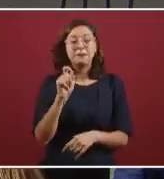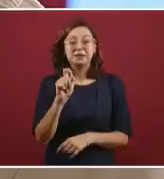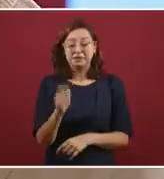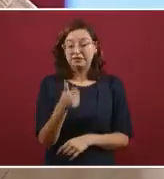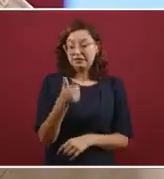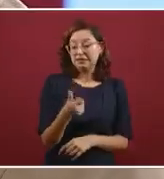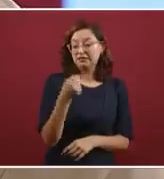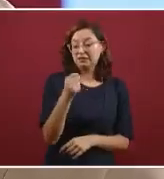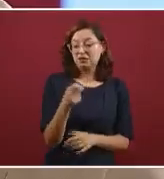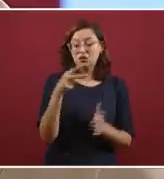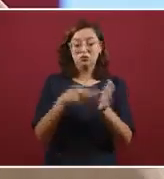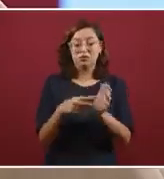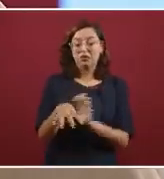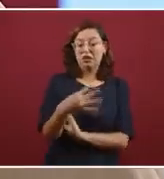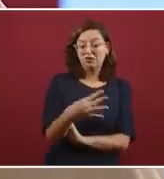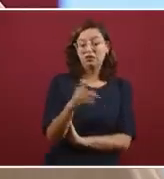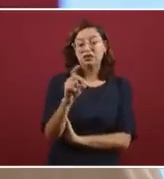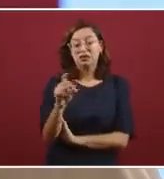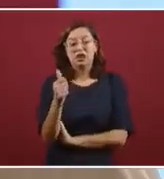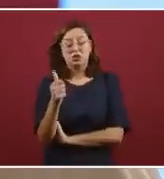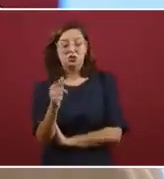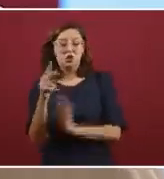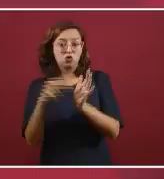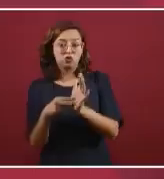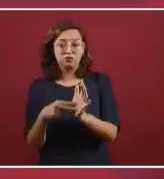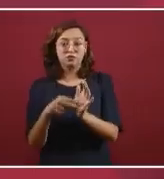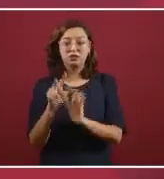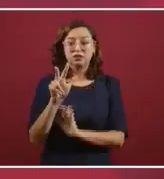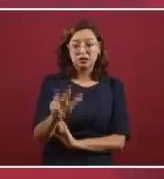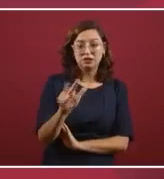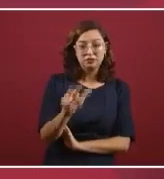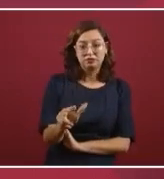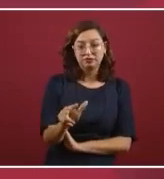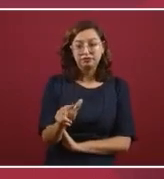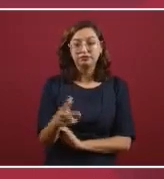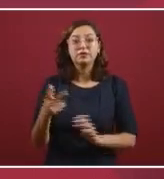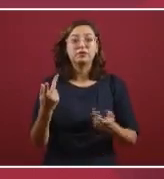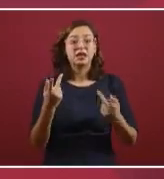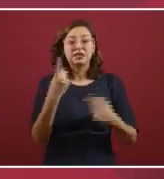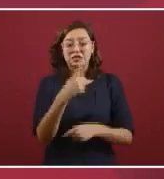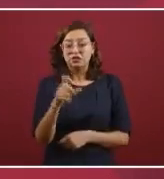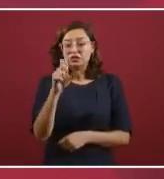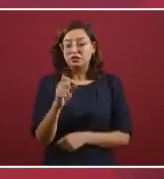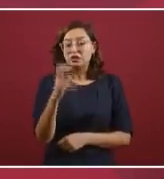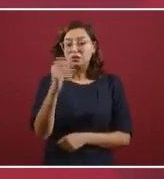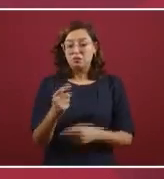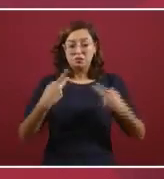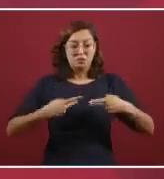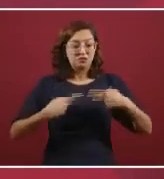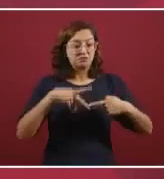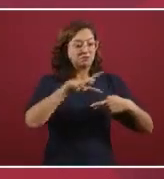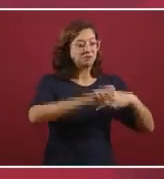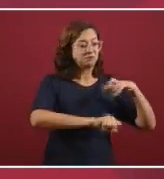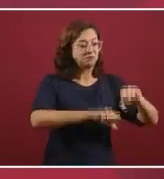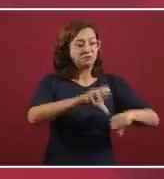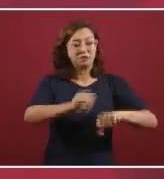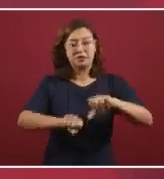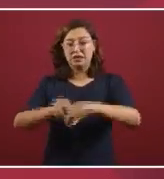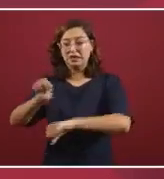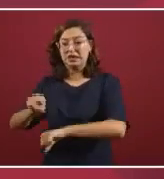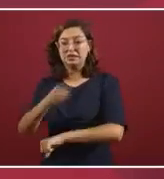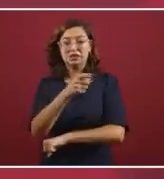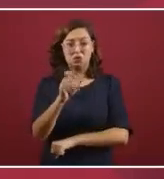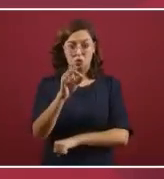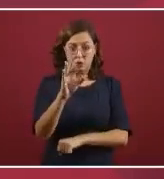y el 30 de agosto del 2018 se consignaron 169 personas, de las cuales fueron detenidas